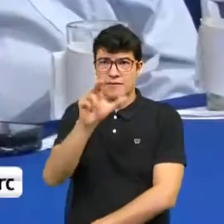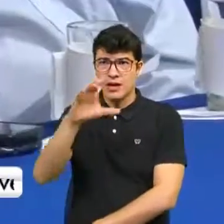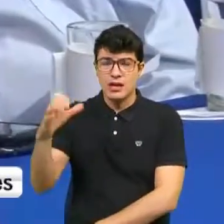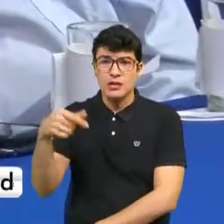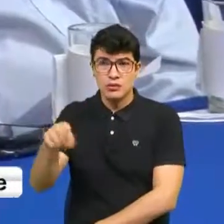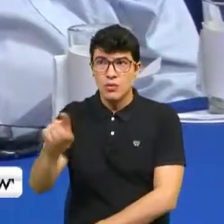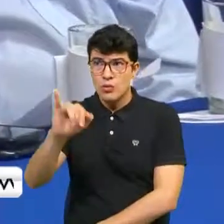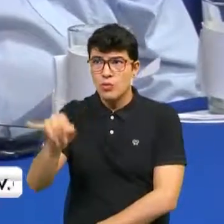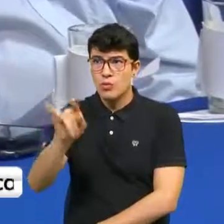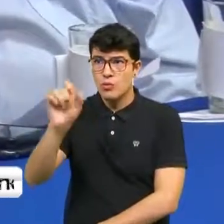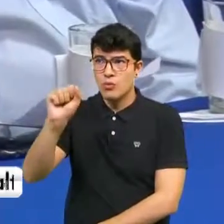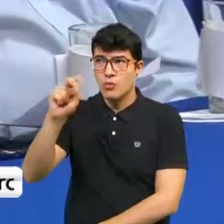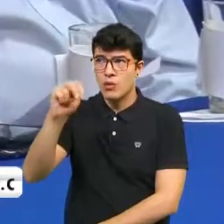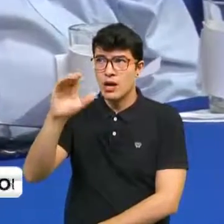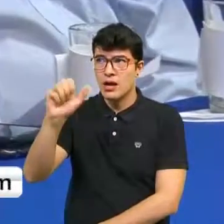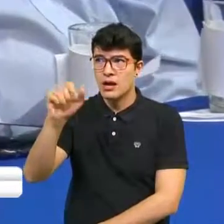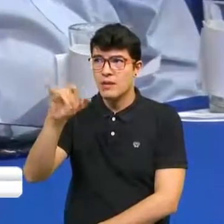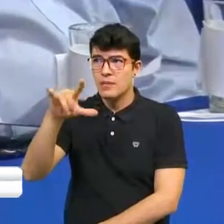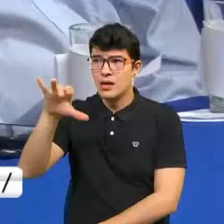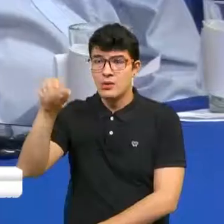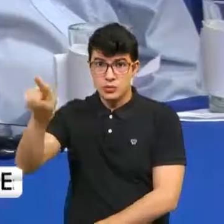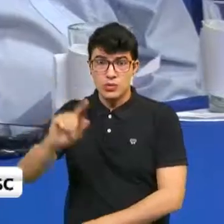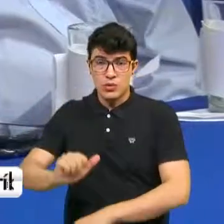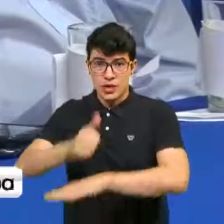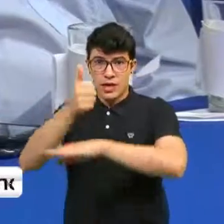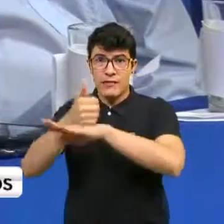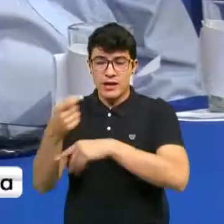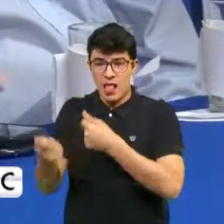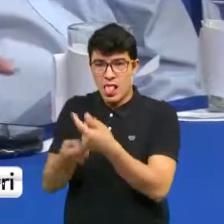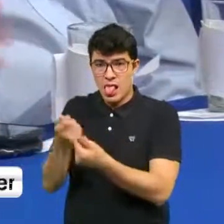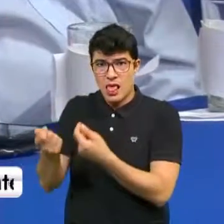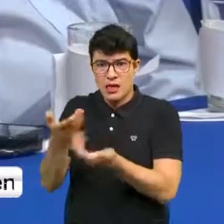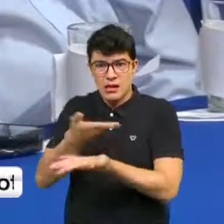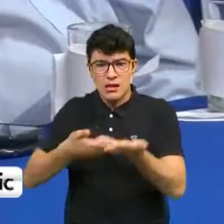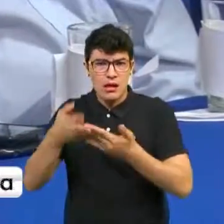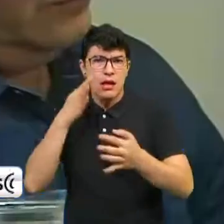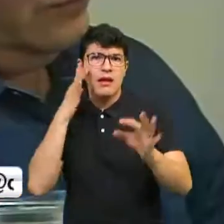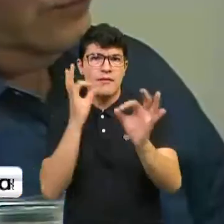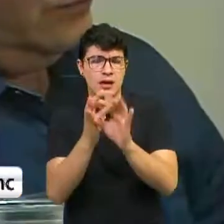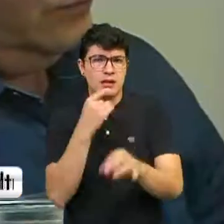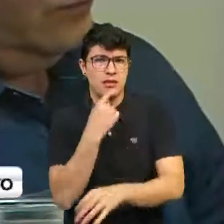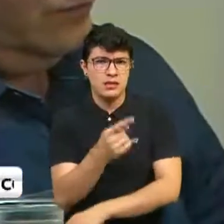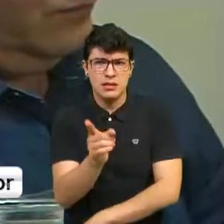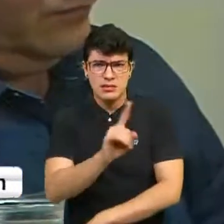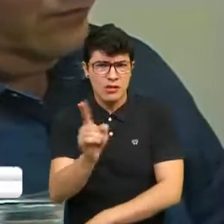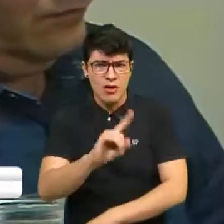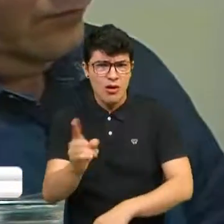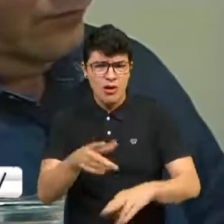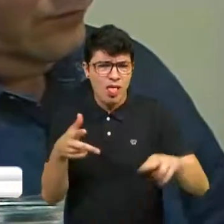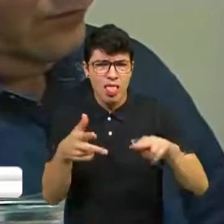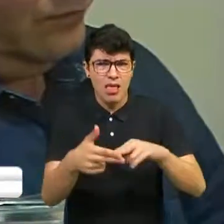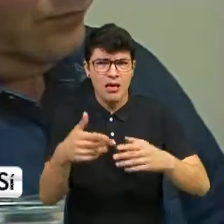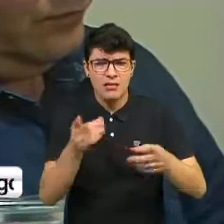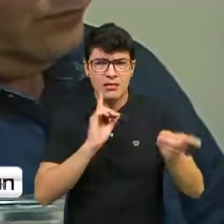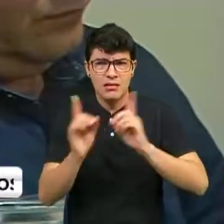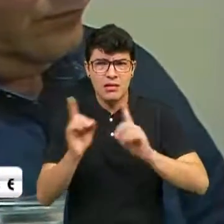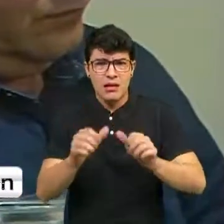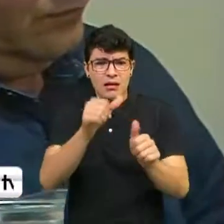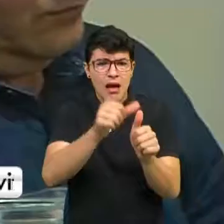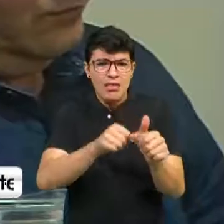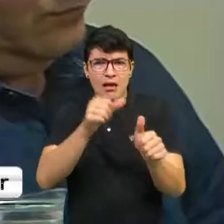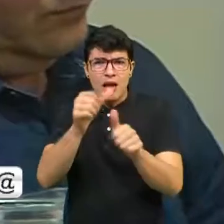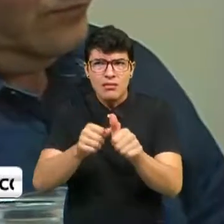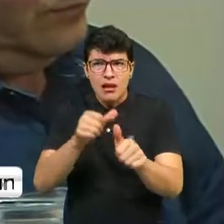su parte juan camilo restrepo jefe negociador del gobierno con él ln fue enfático al decir que no se deben entorpecer los diálogos ante cada atentado registrado